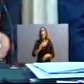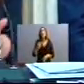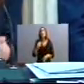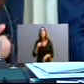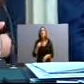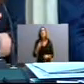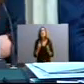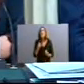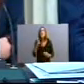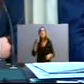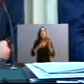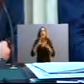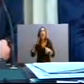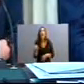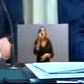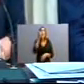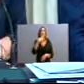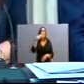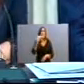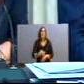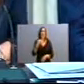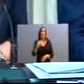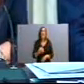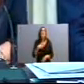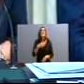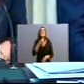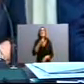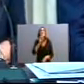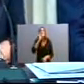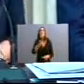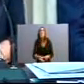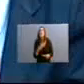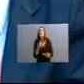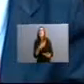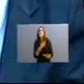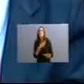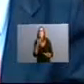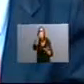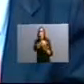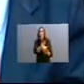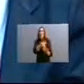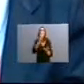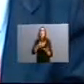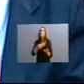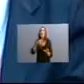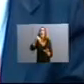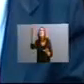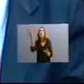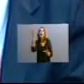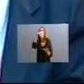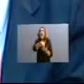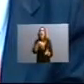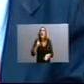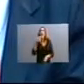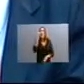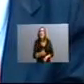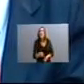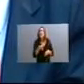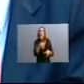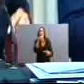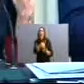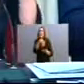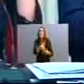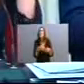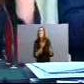verdad. Saber precisamente qué es lo que pasó, no solamente desde afuera, sino saber qué pasó adentro también. Yo